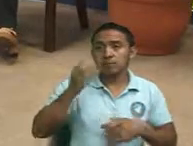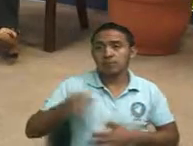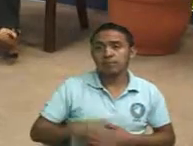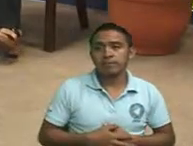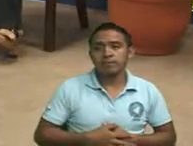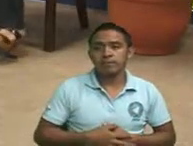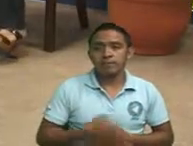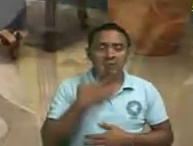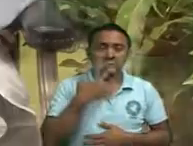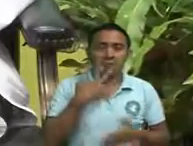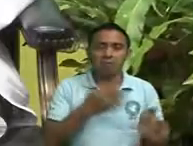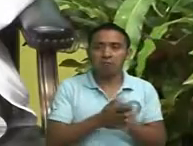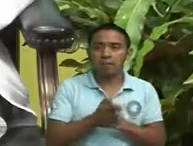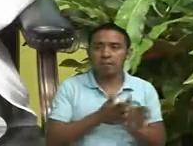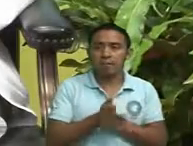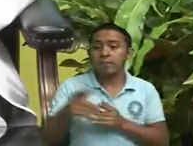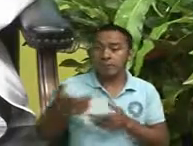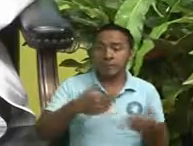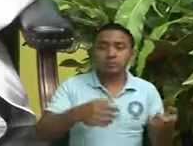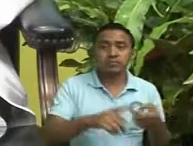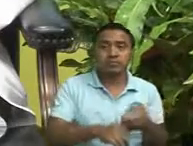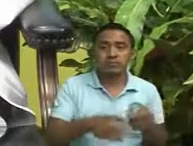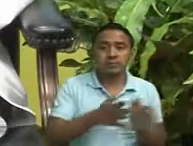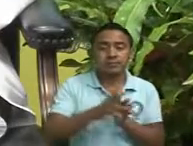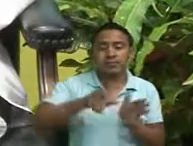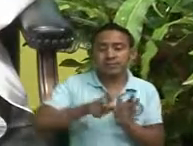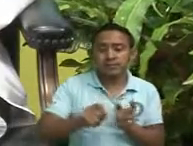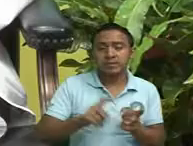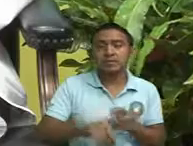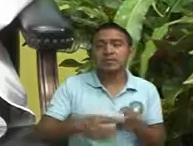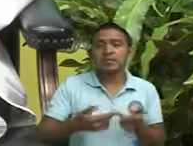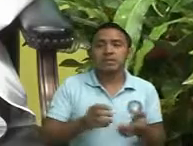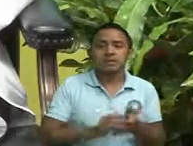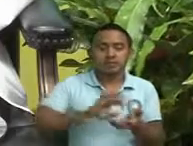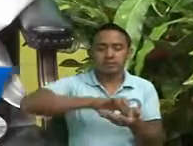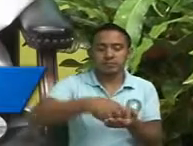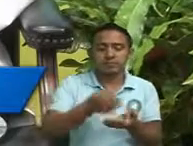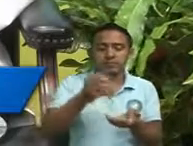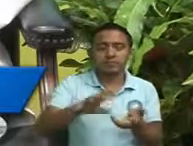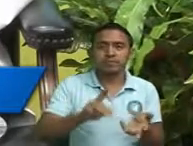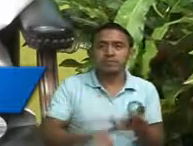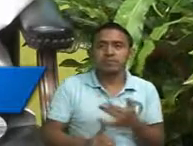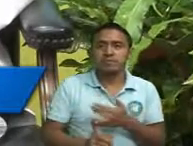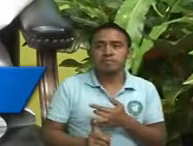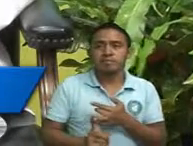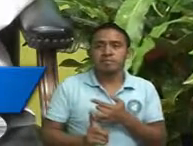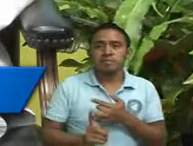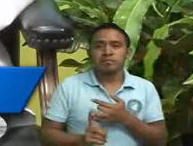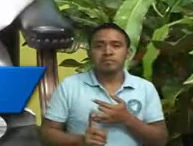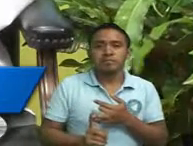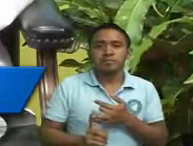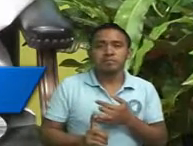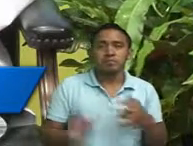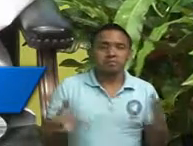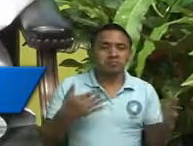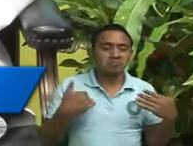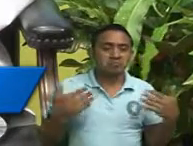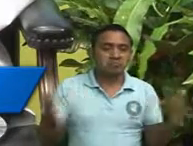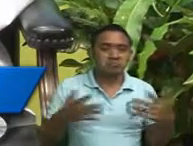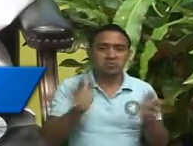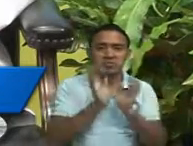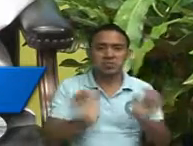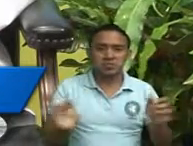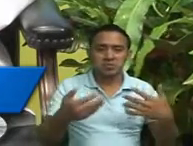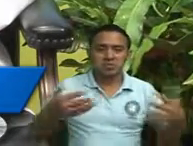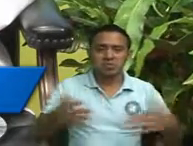te beben refresco, les decís una limonada, un fresquito de naranja, la pitaya que está ahorita da flota, los niños no te